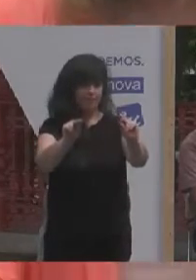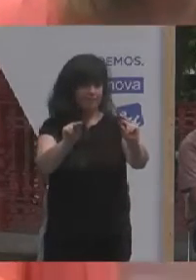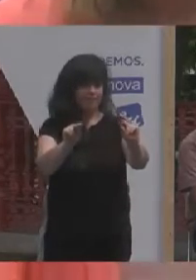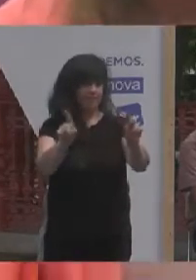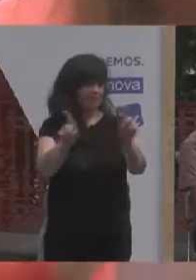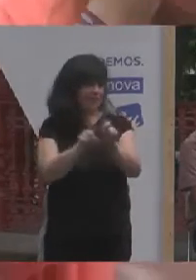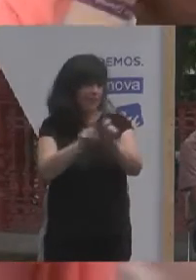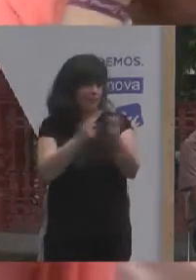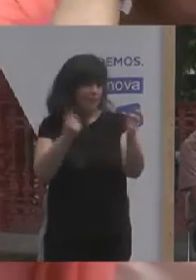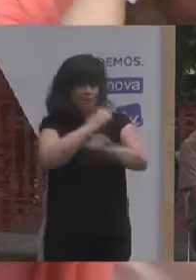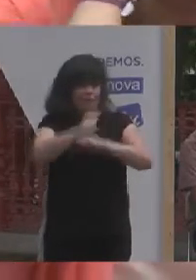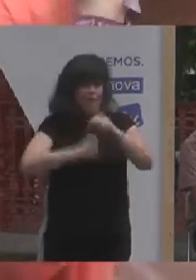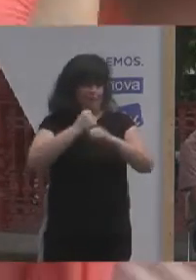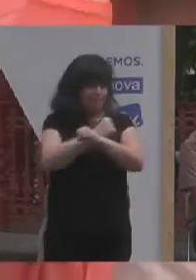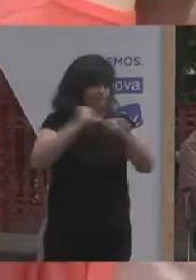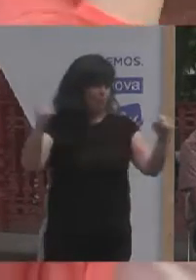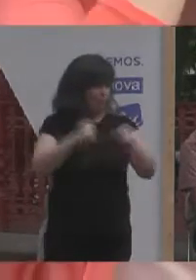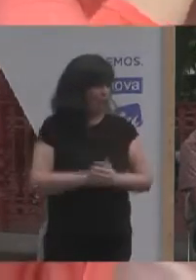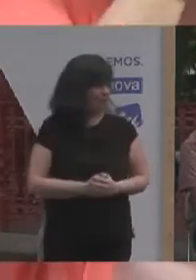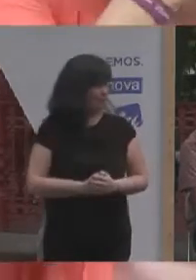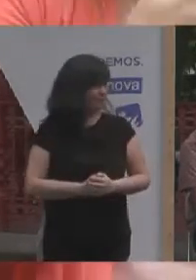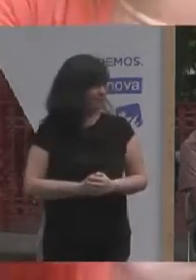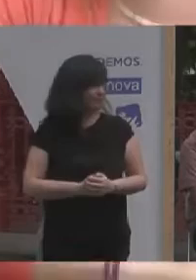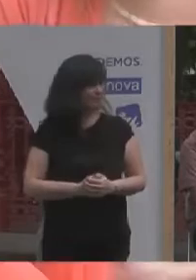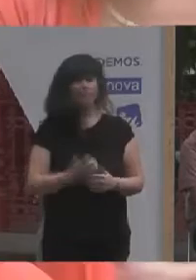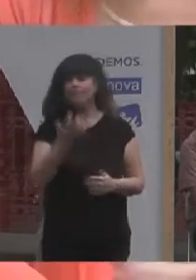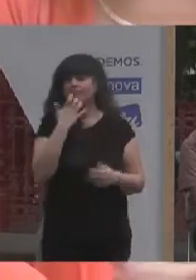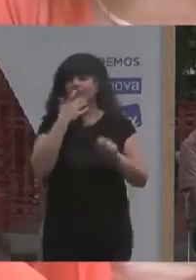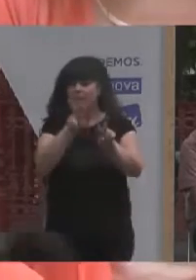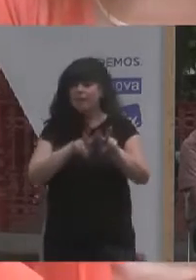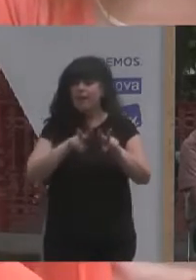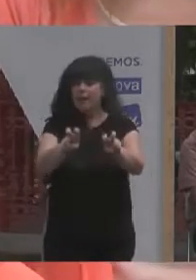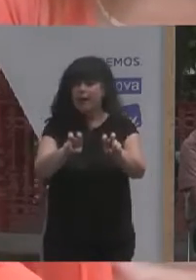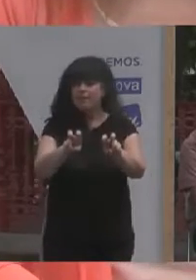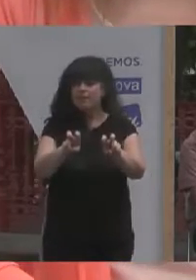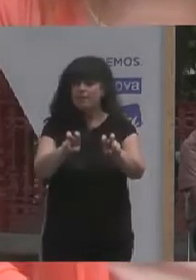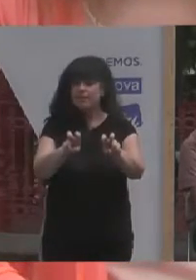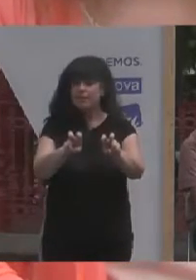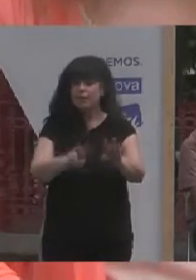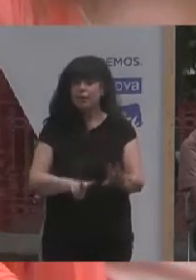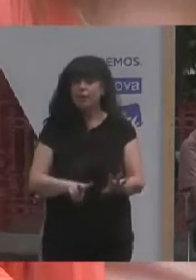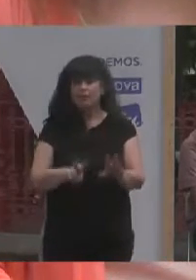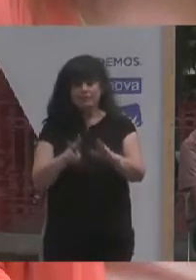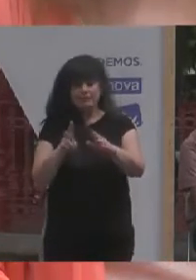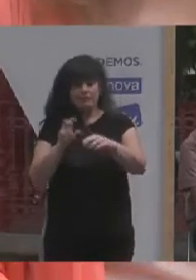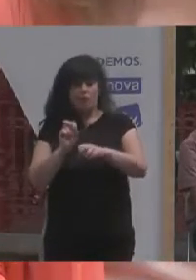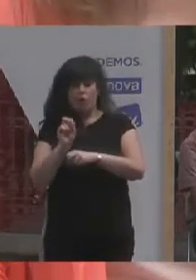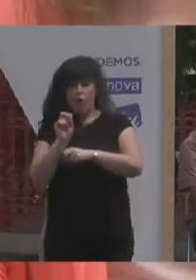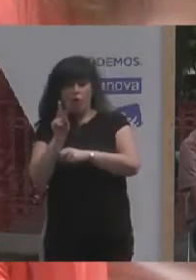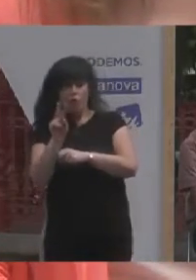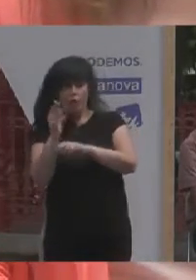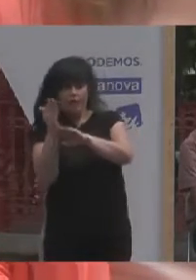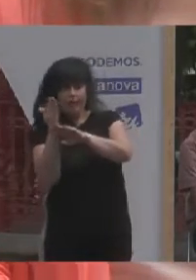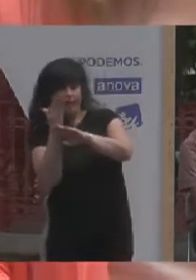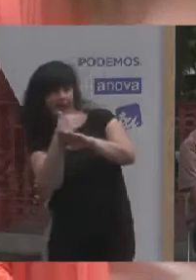mundial nuclear. No inicio estaba a 7 minutos das 12 en punto.